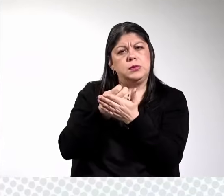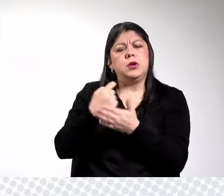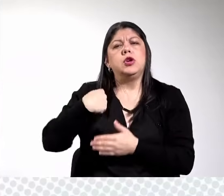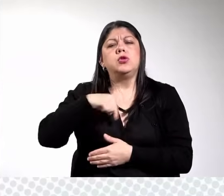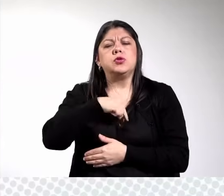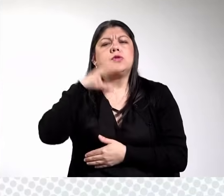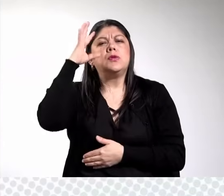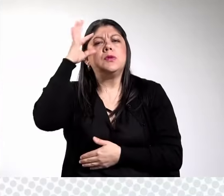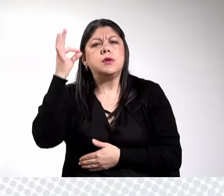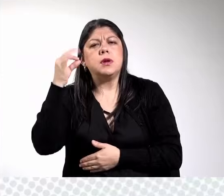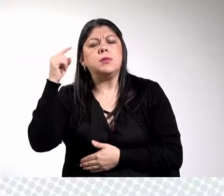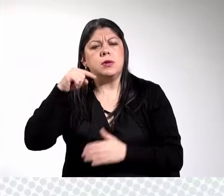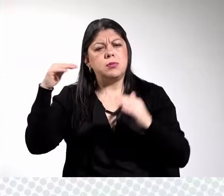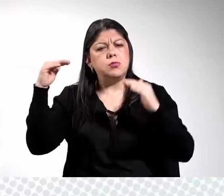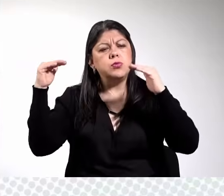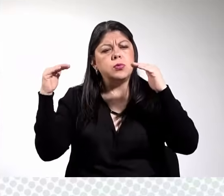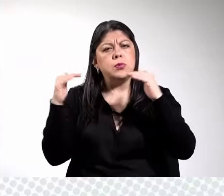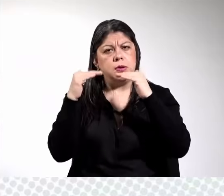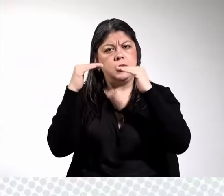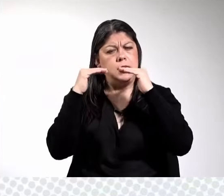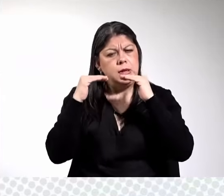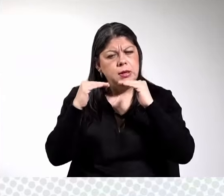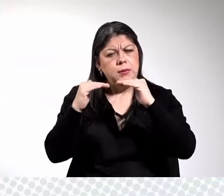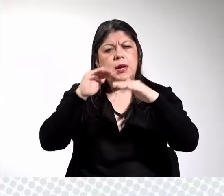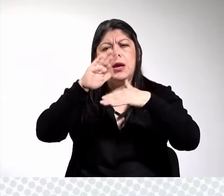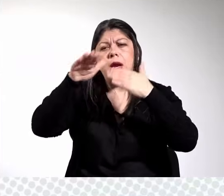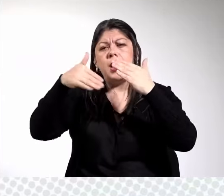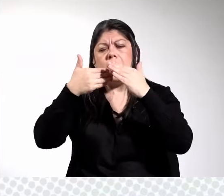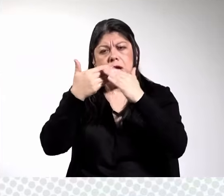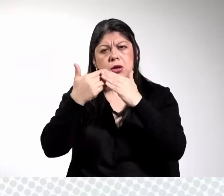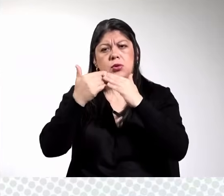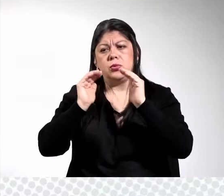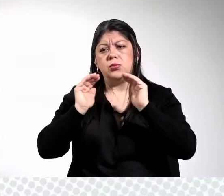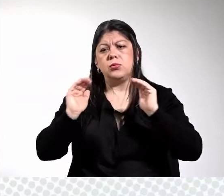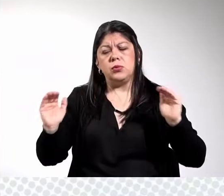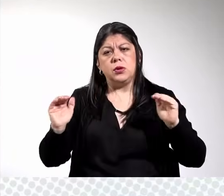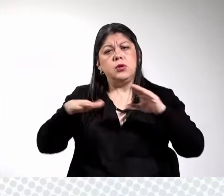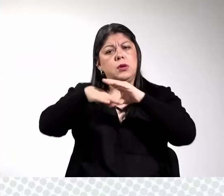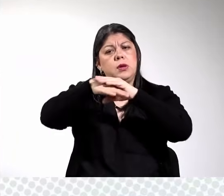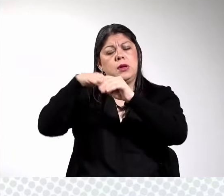Creemos en que hay que nivelar a todos los niños que salen del 6º grado